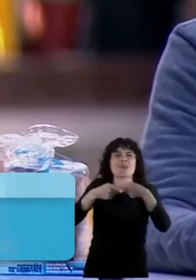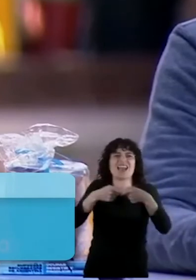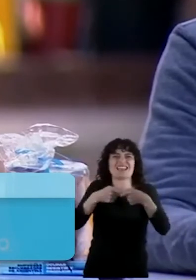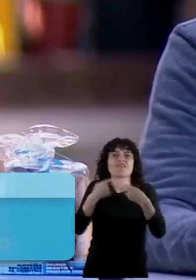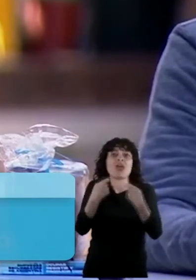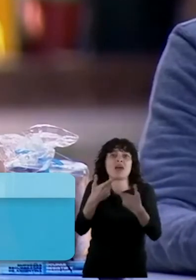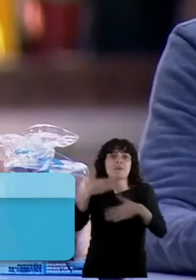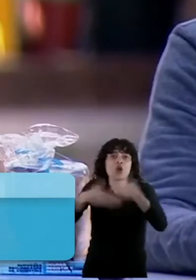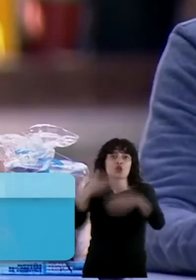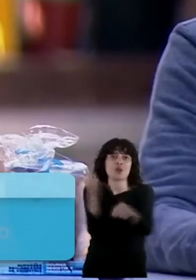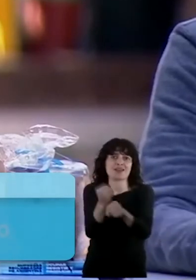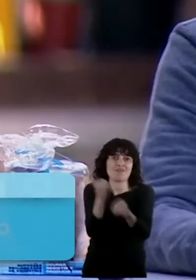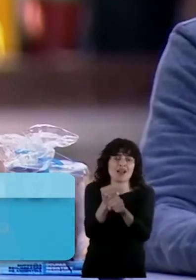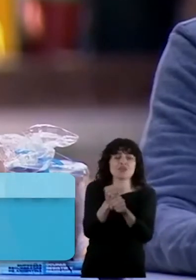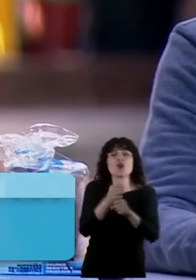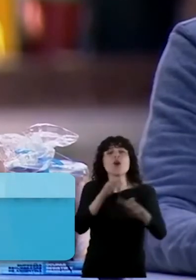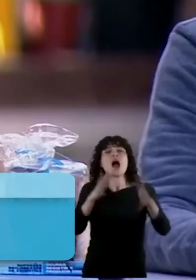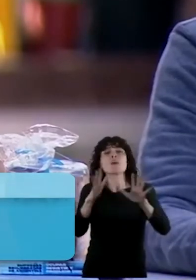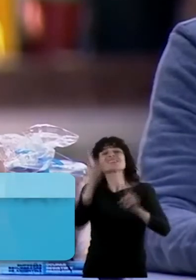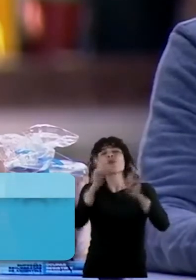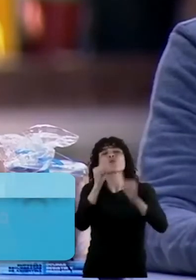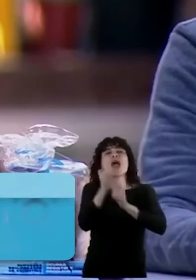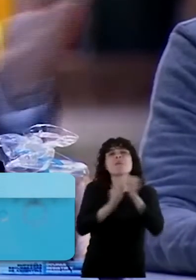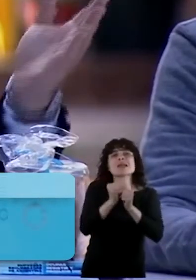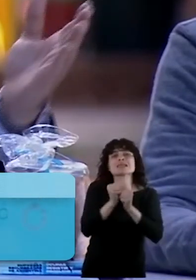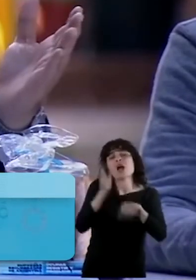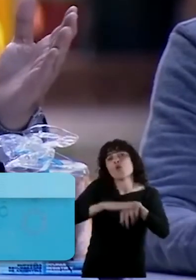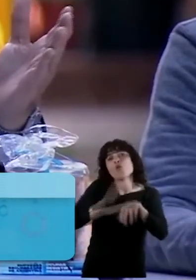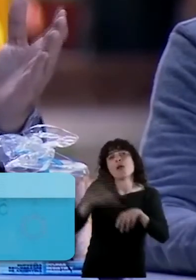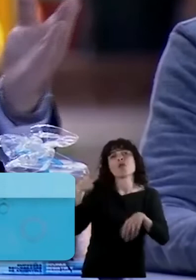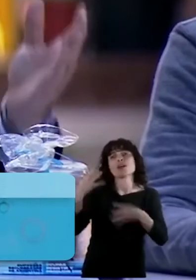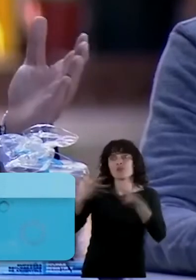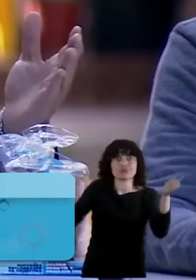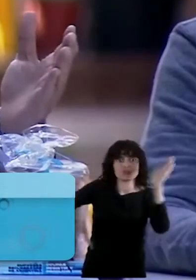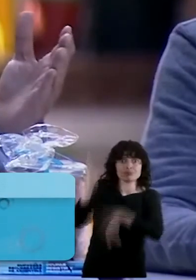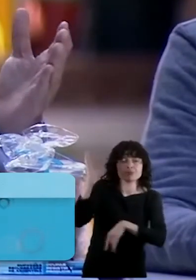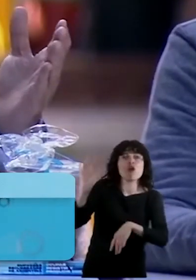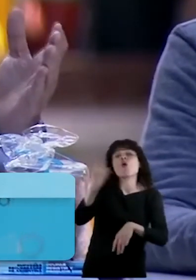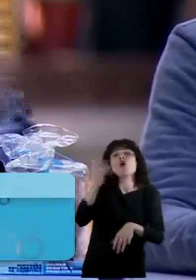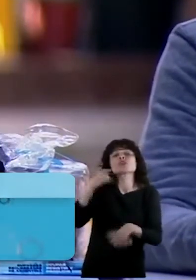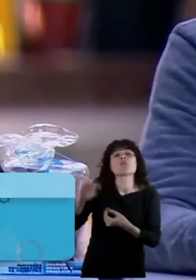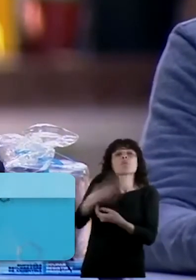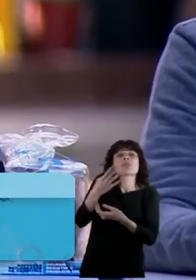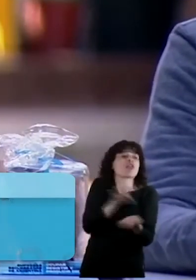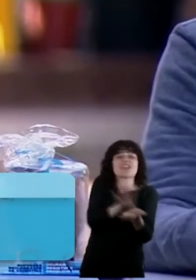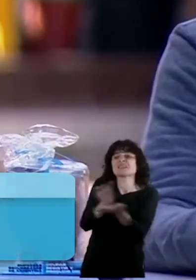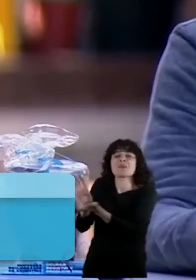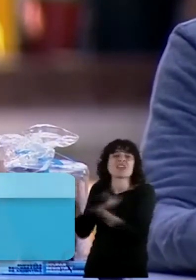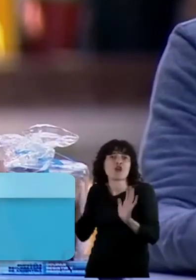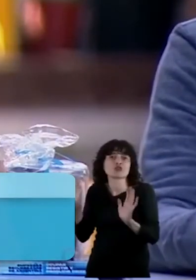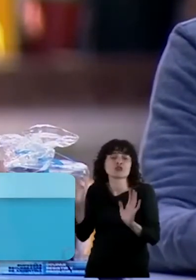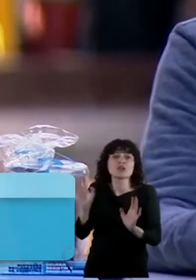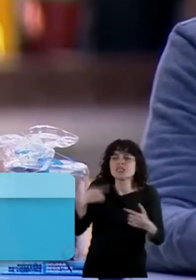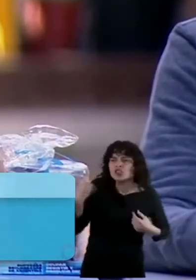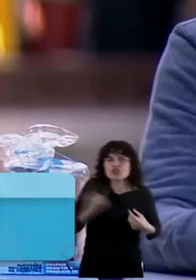A veces en las empresas que abandonaban sus dueños, a veces en la calle. En la calle se juntaban